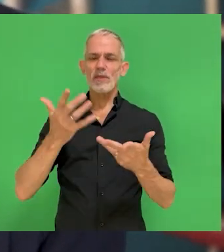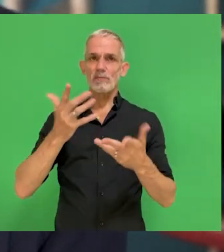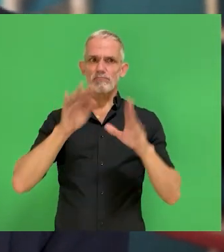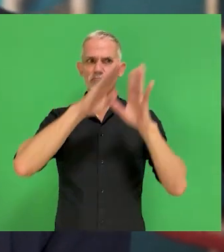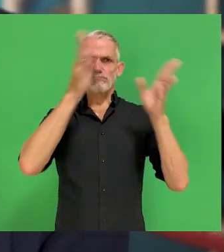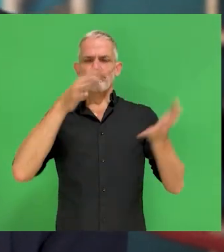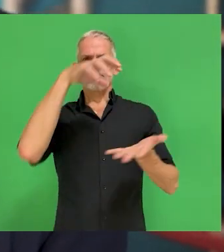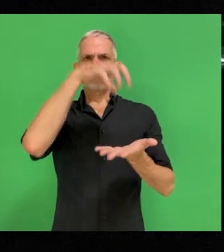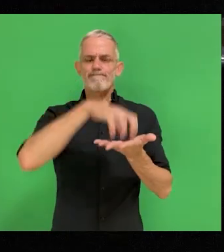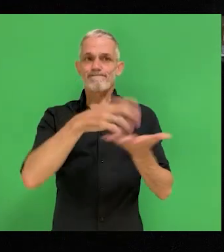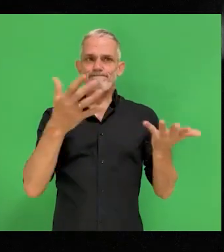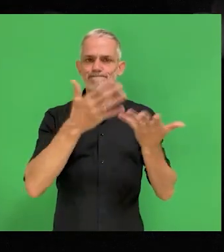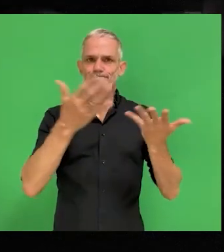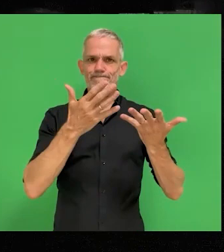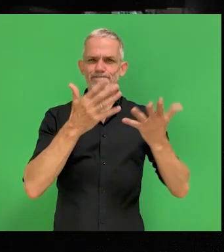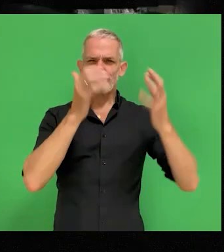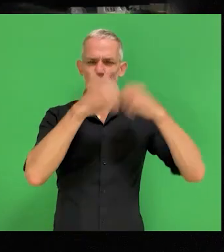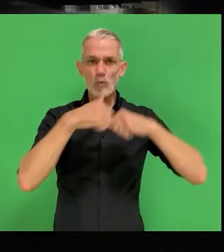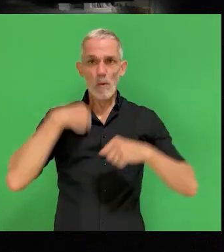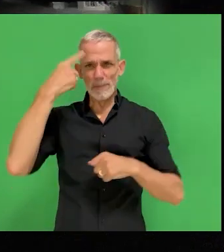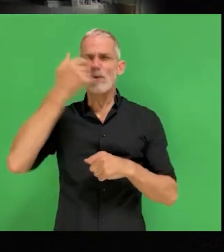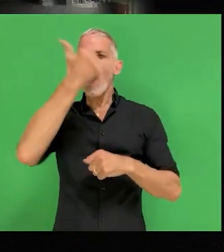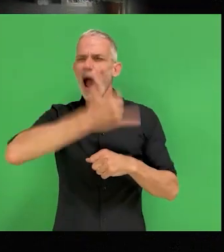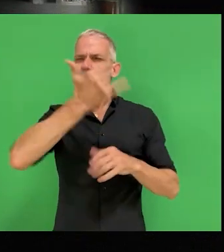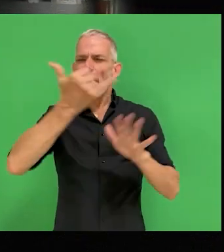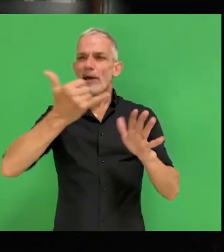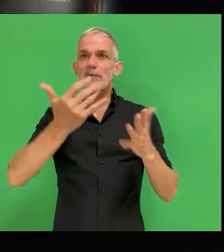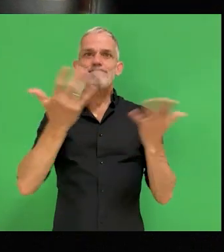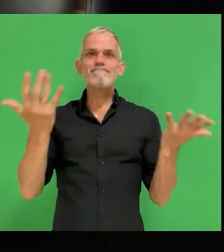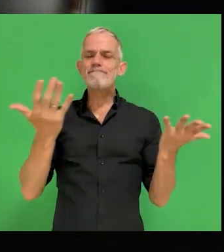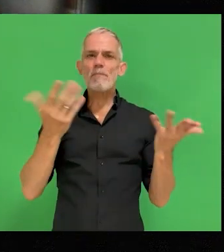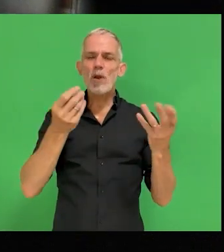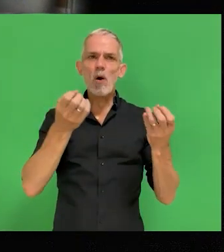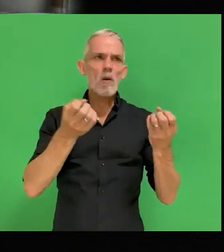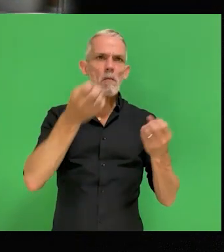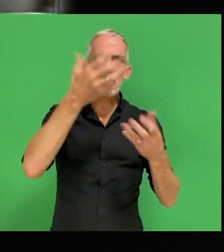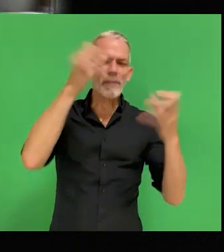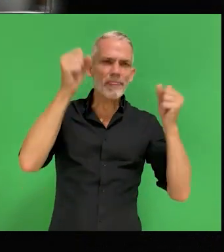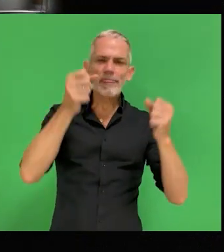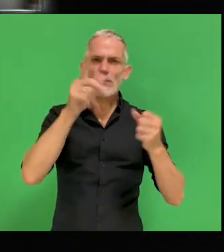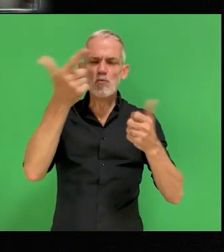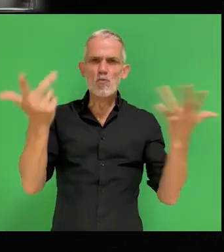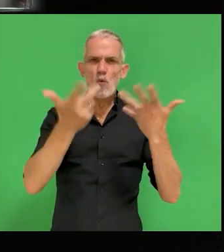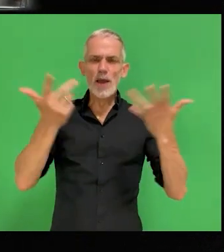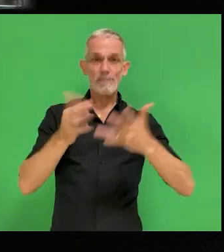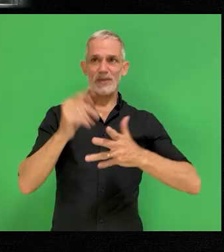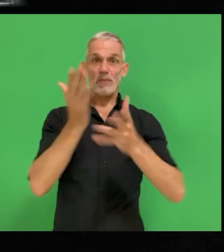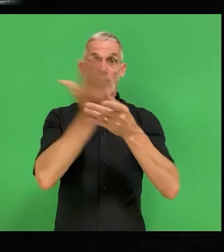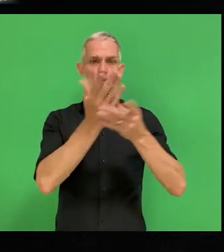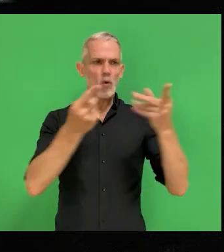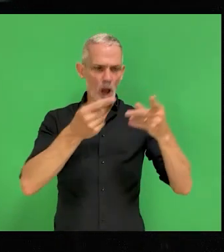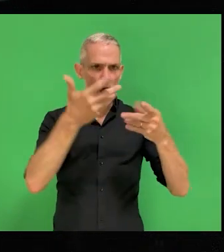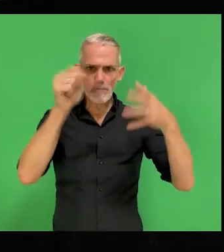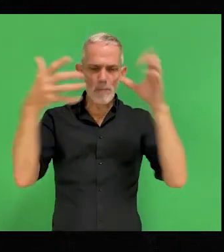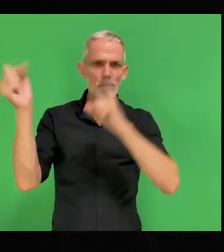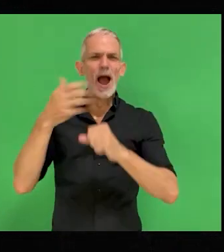entidad casi, porque todos pensamos que existen, pero nunca aparecieron. En un momento aparecen documentos en lo que